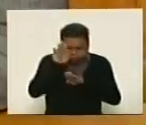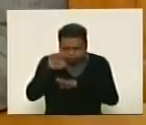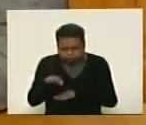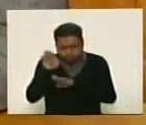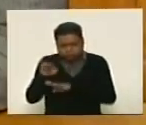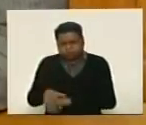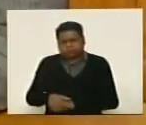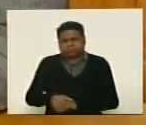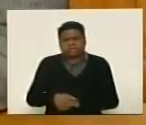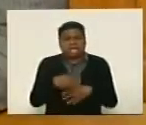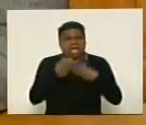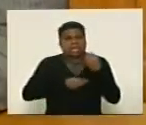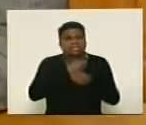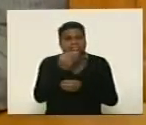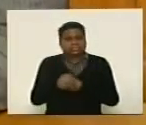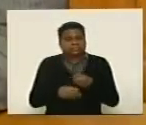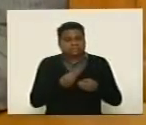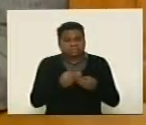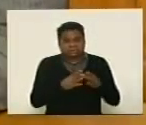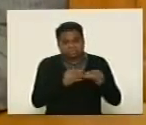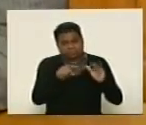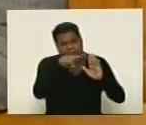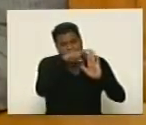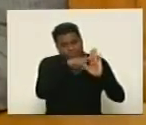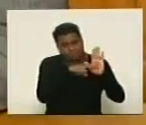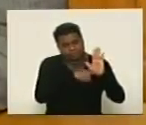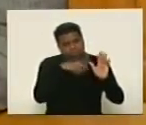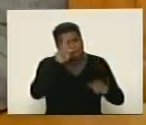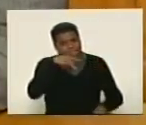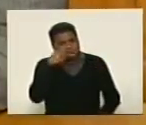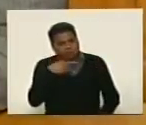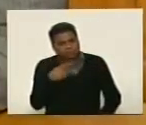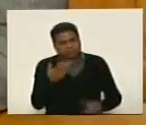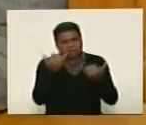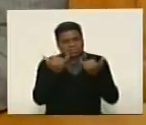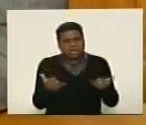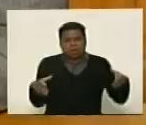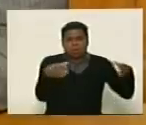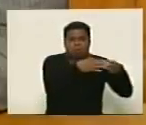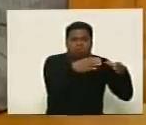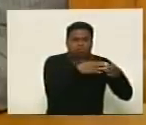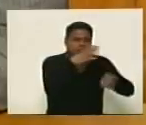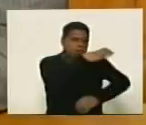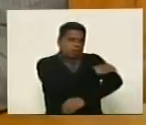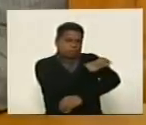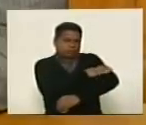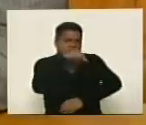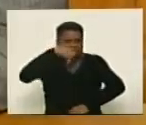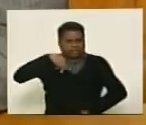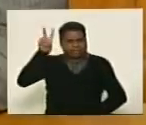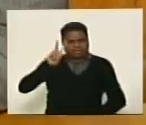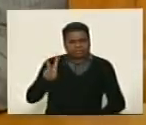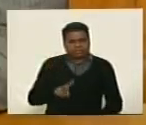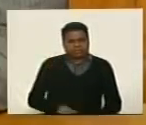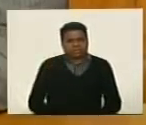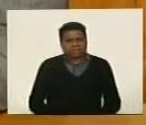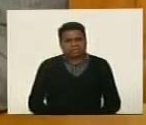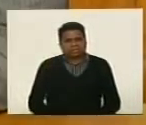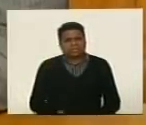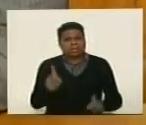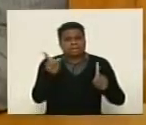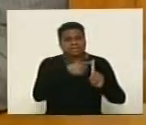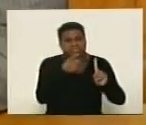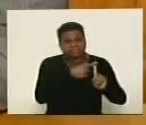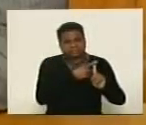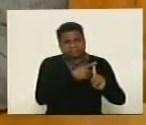la anuencia y complicidad de grupos económicos y políticos de un sector de la oposición nacional, cuyo principal